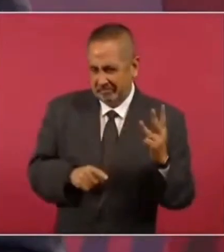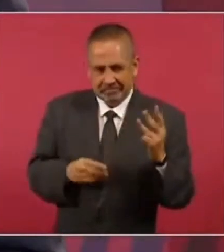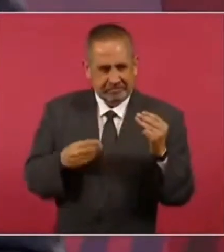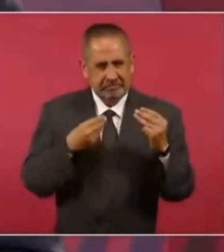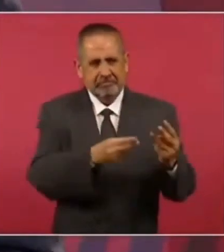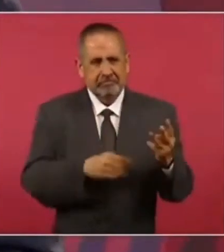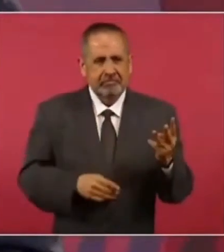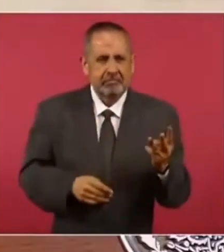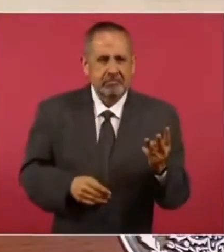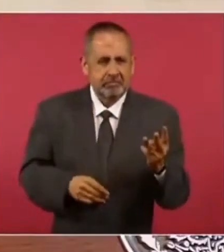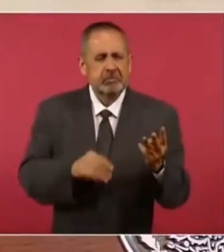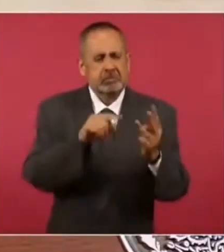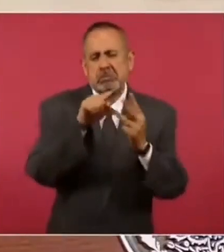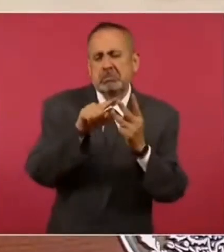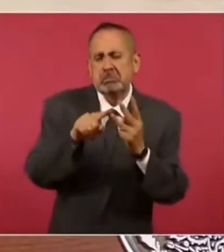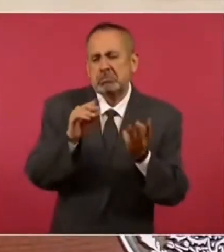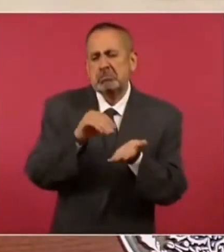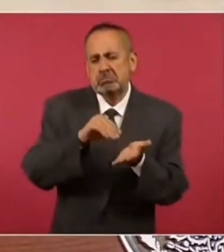que están operando.